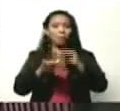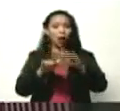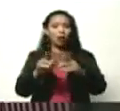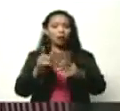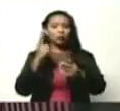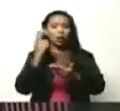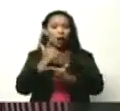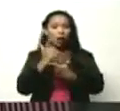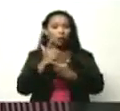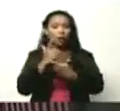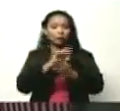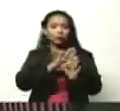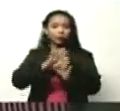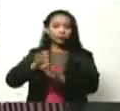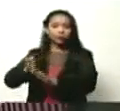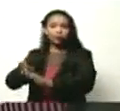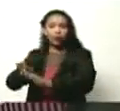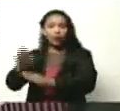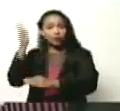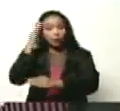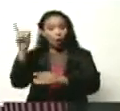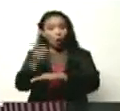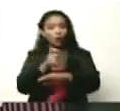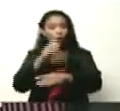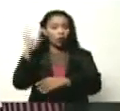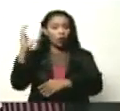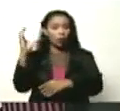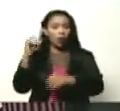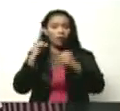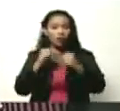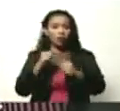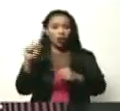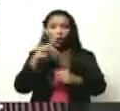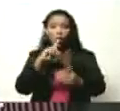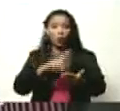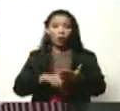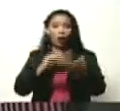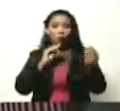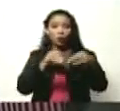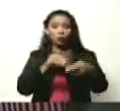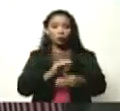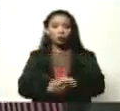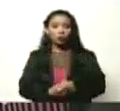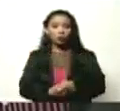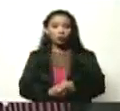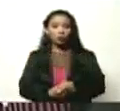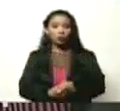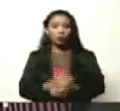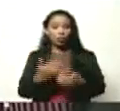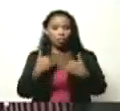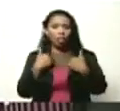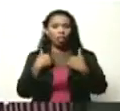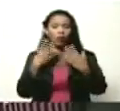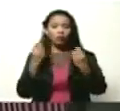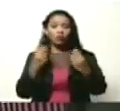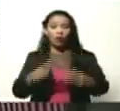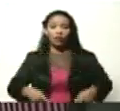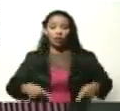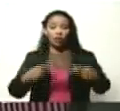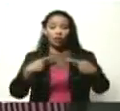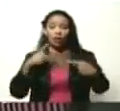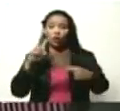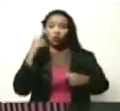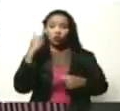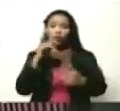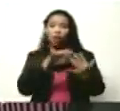armas, a pesar de que sabían que el gobierno colombiano de ultraderecha no iba a cumplir los acuerdos. Sacrificaron muchas vidas, no solamente